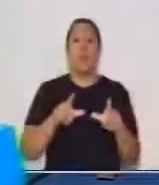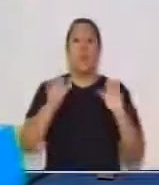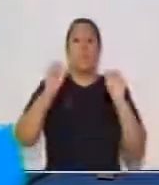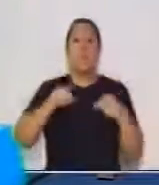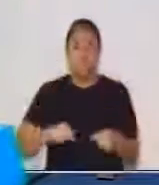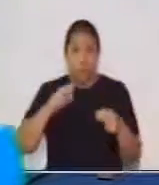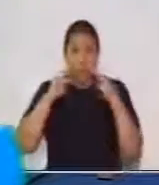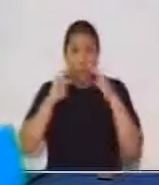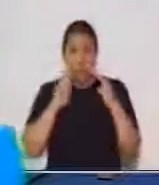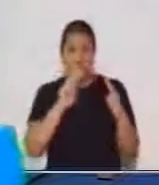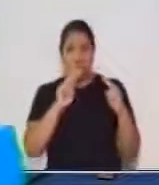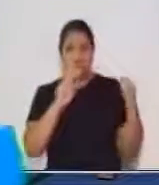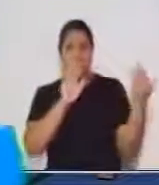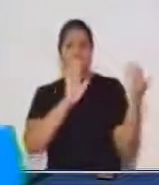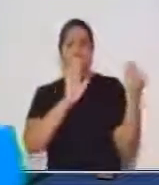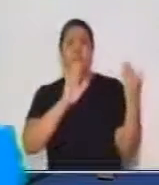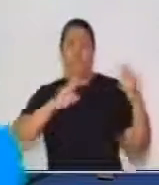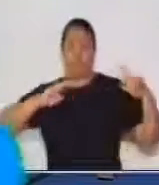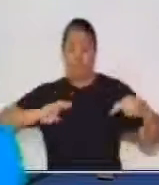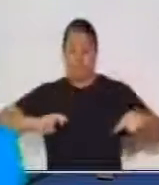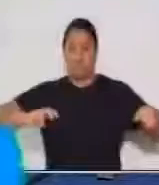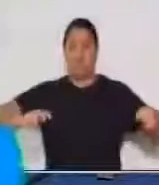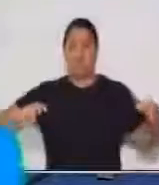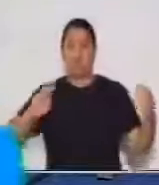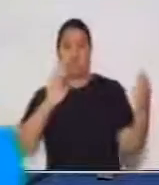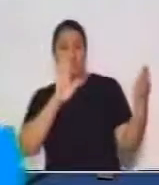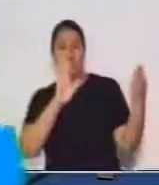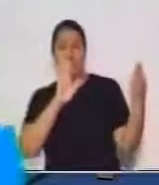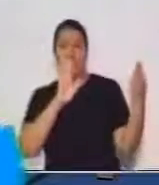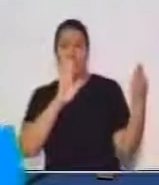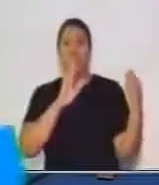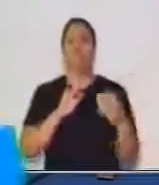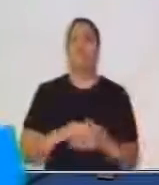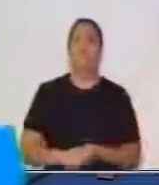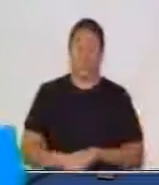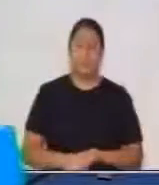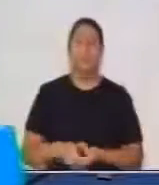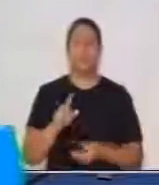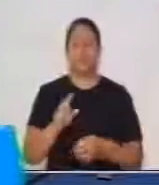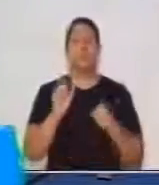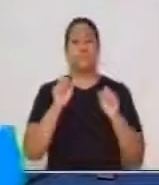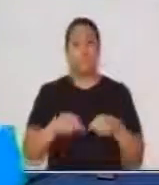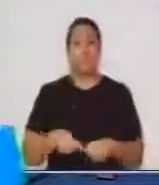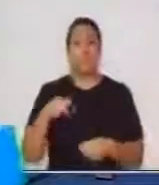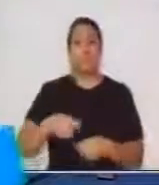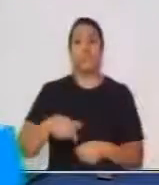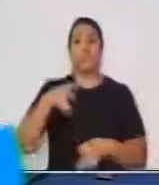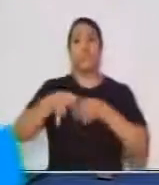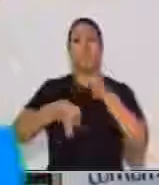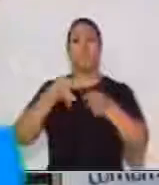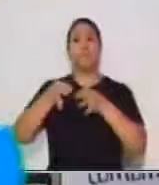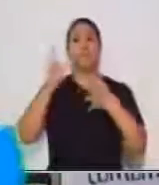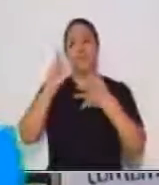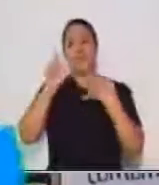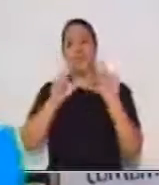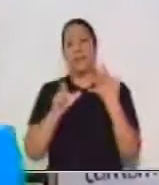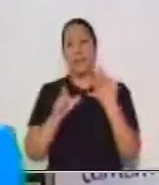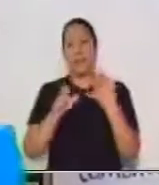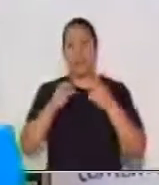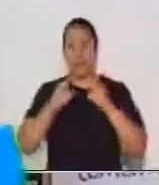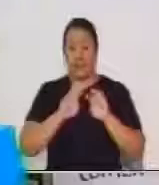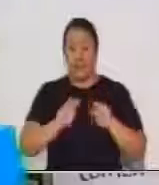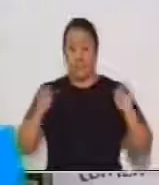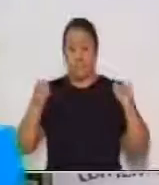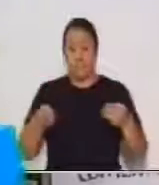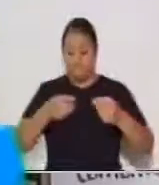los unos a los otros, ¿sí? Vamos a ir hablando un poquito de esas características de la mesa redonda. También,